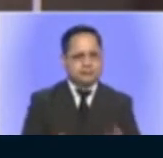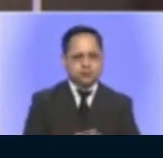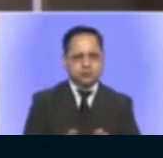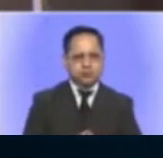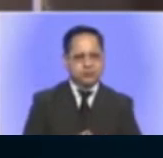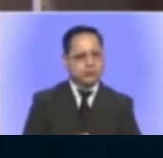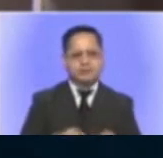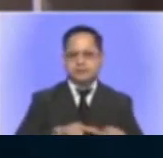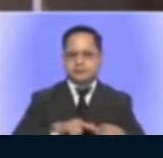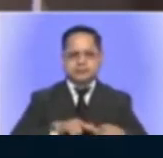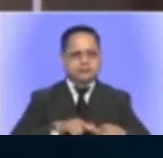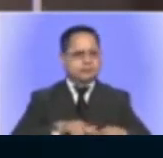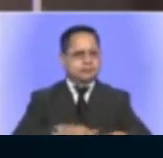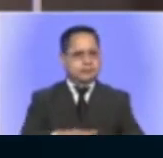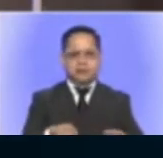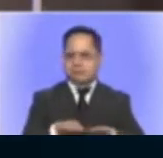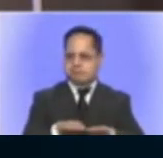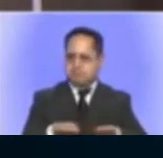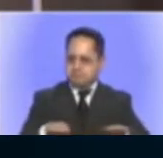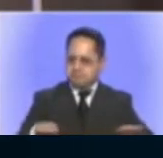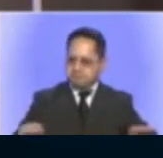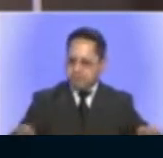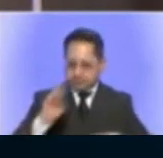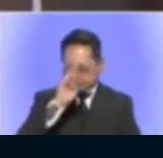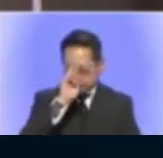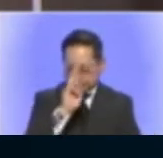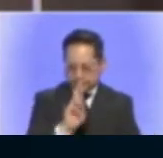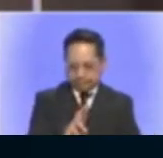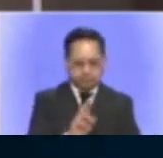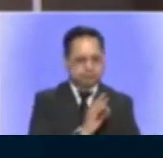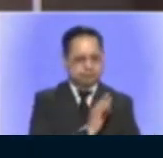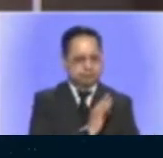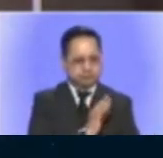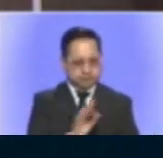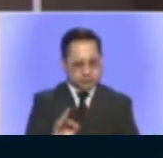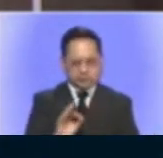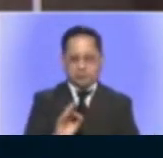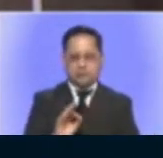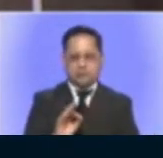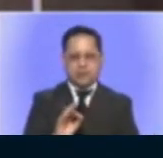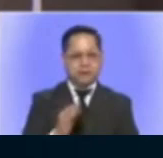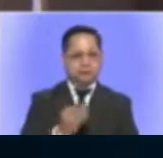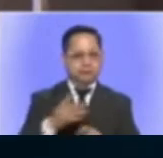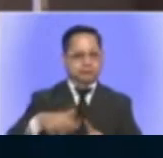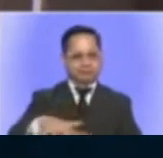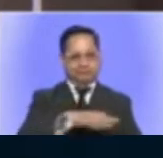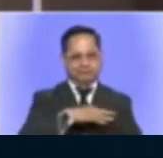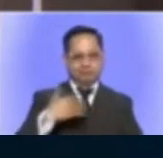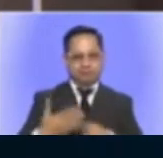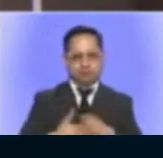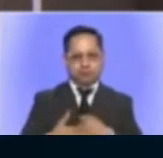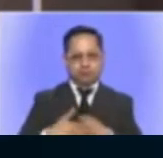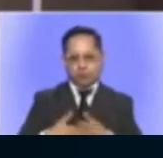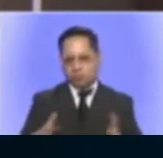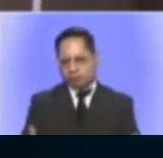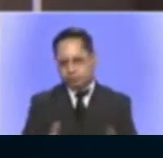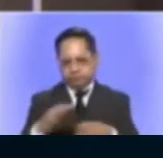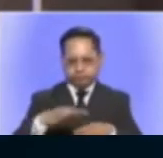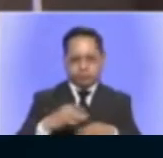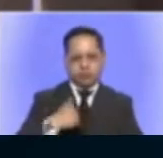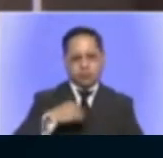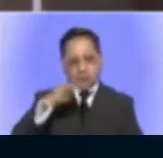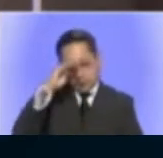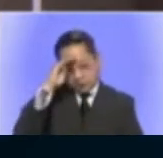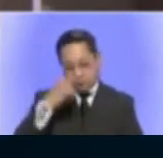los principios de equidad y neutralidad en el marco de las contiendas electorales considero